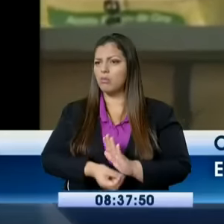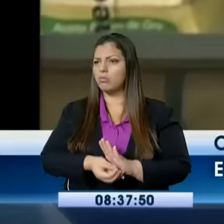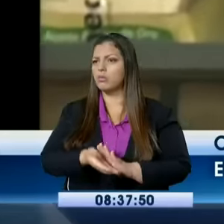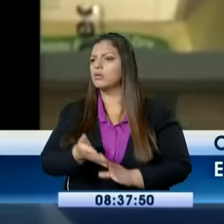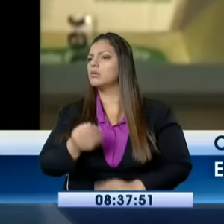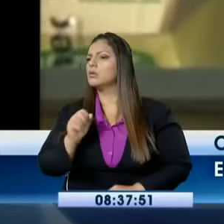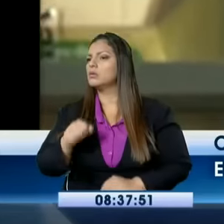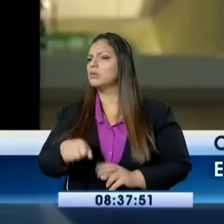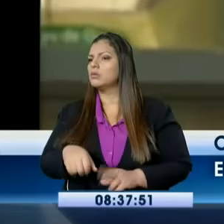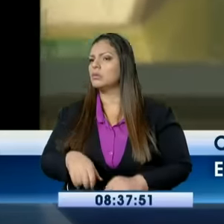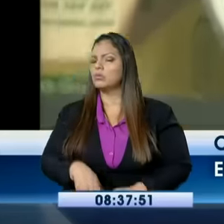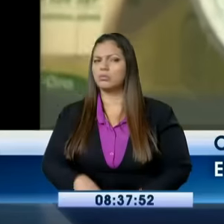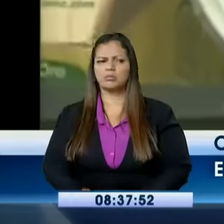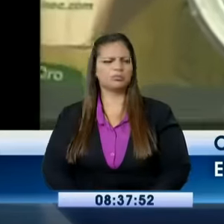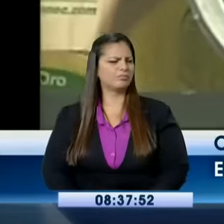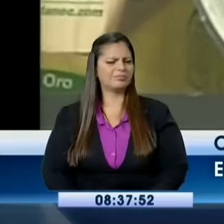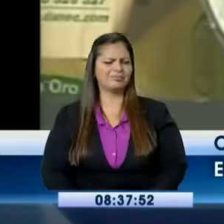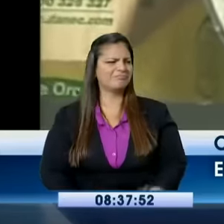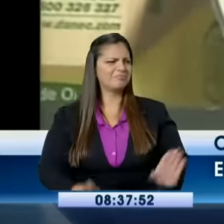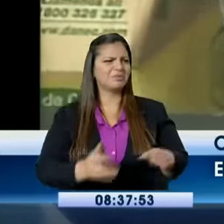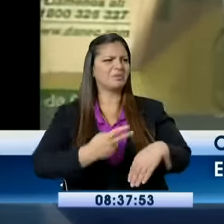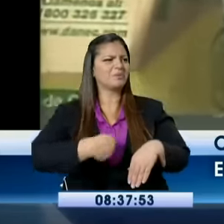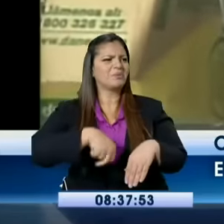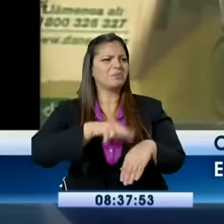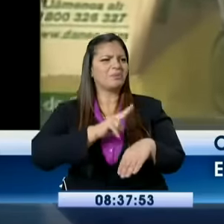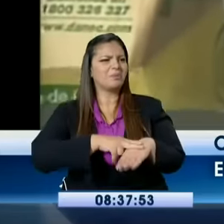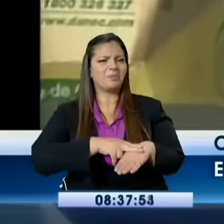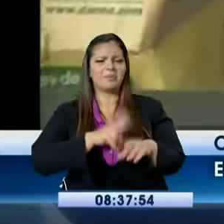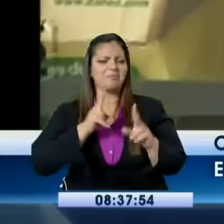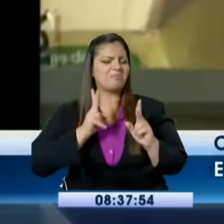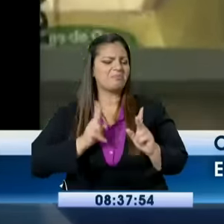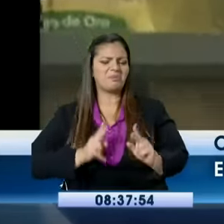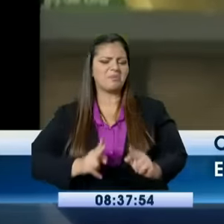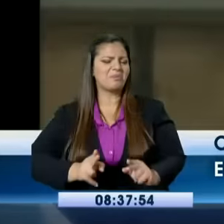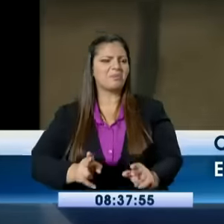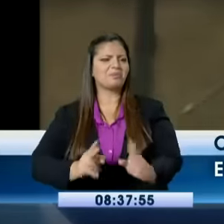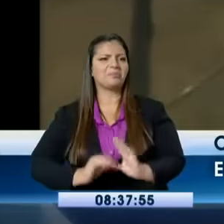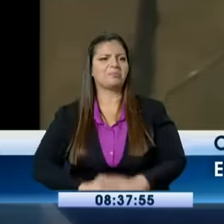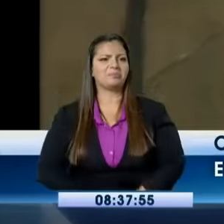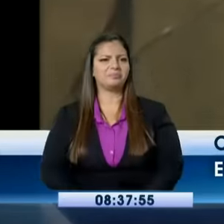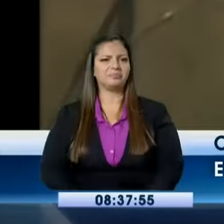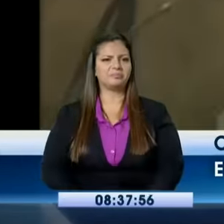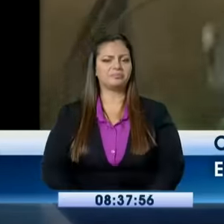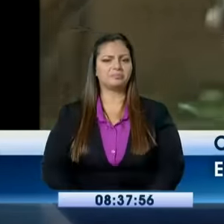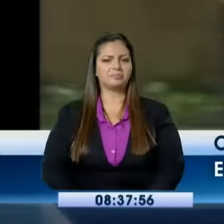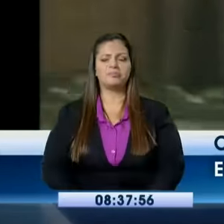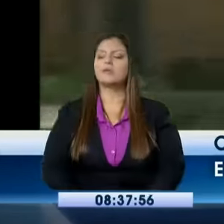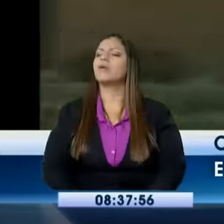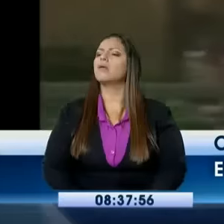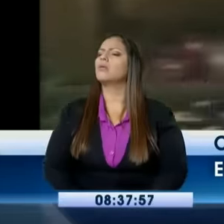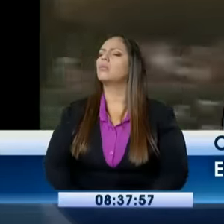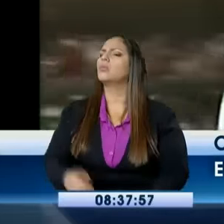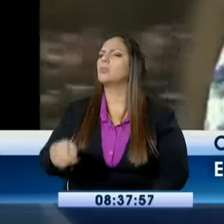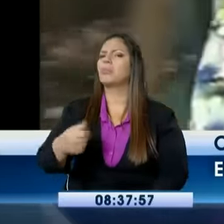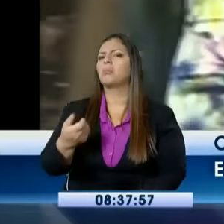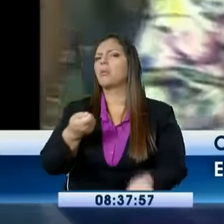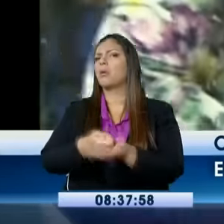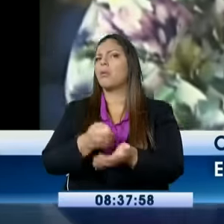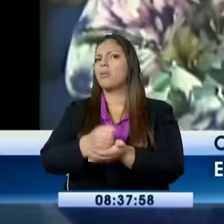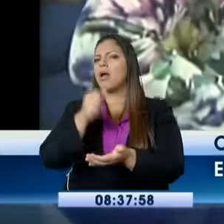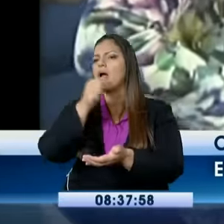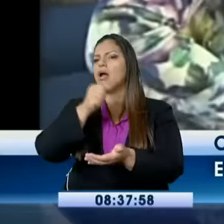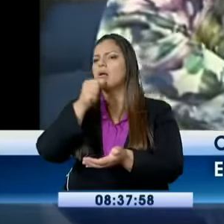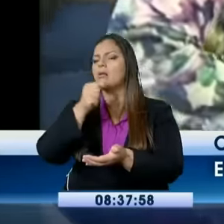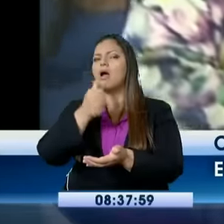no. Todo está bien. Todo sigue igual. Sí. ¿Usted con cuánto sale a comprar diariamente para el almuerzo? Yo salgo con mi mamá. ¿Usted es su mami? ¿Cuál es su mami? A